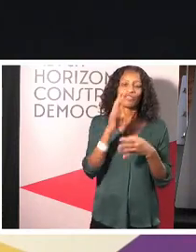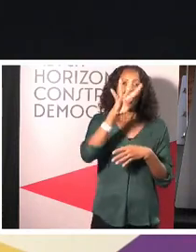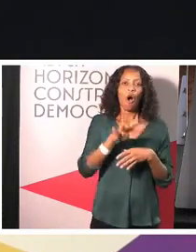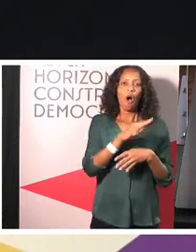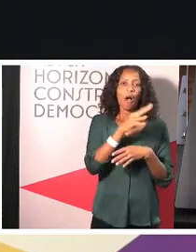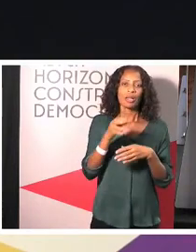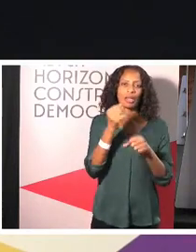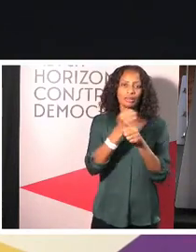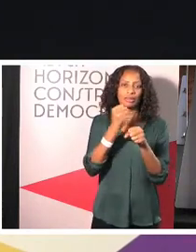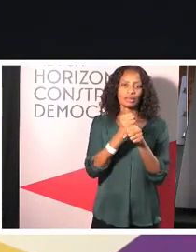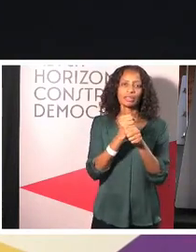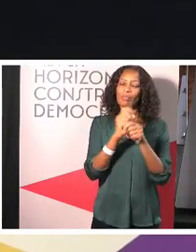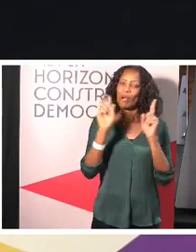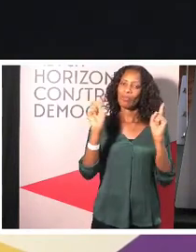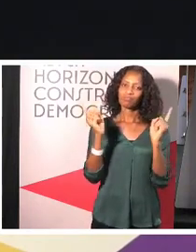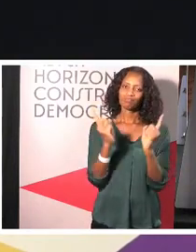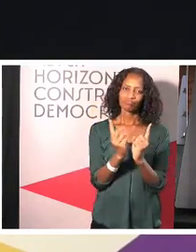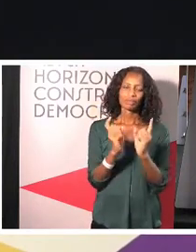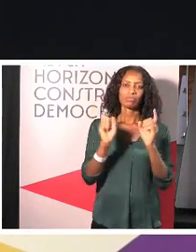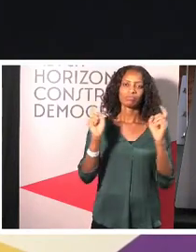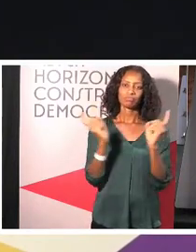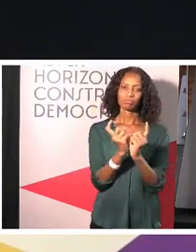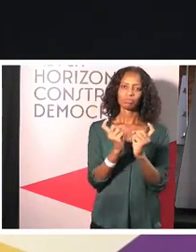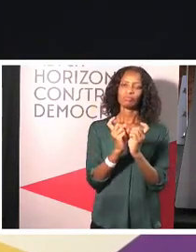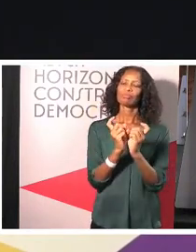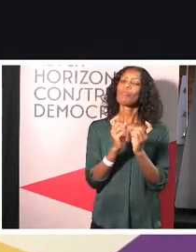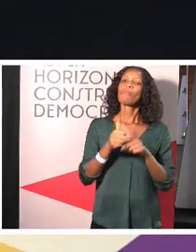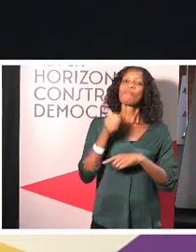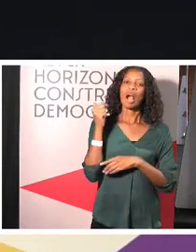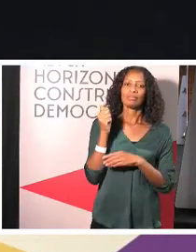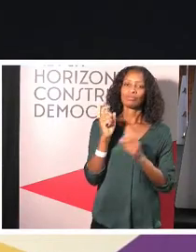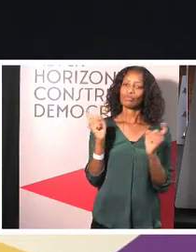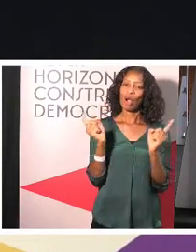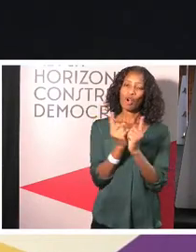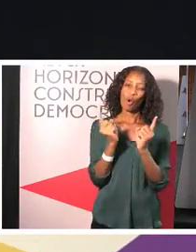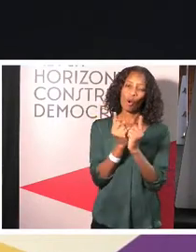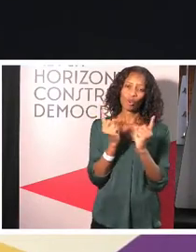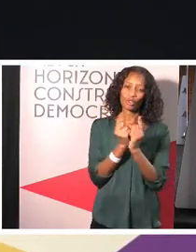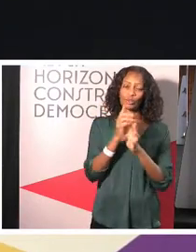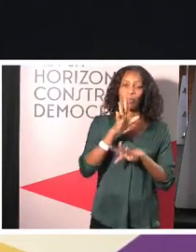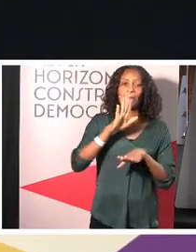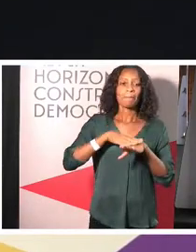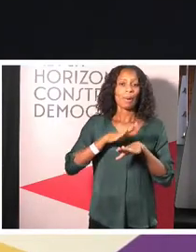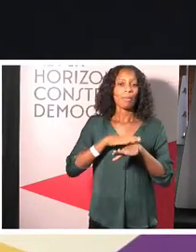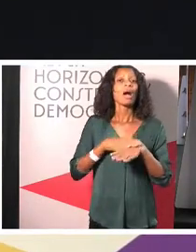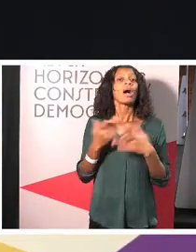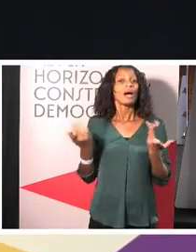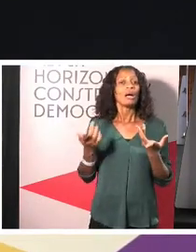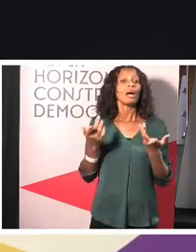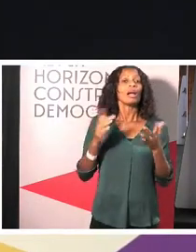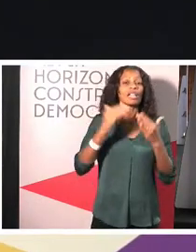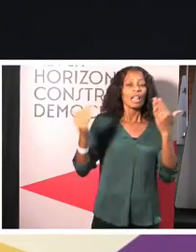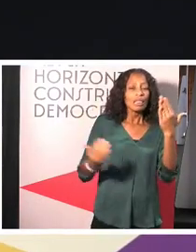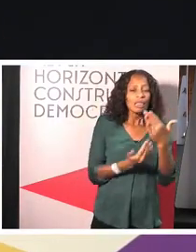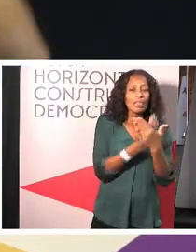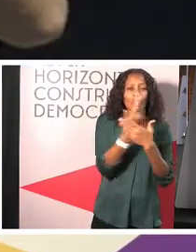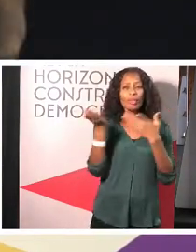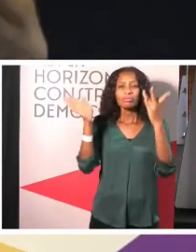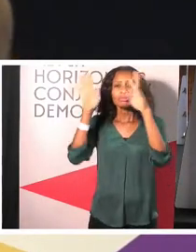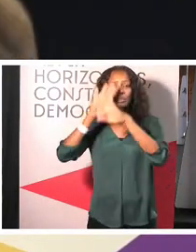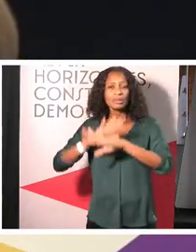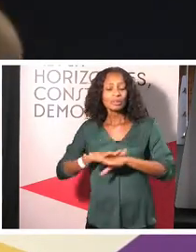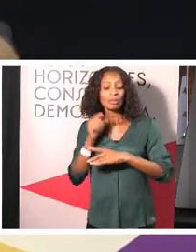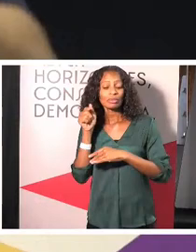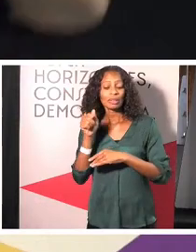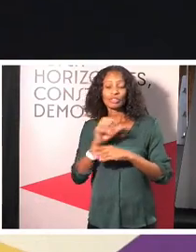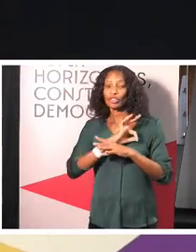cannabis y el festín, ¿no? Es otra de las posturas que, por ejemplo, se escucha cuando la ministra de Trabajo trata de regular las plataformas, etcétera.